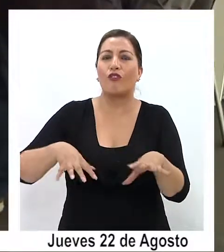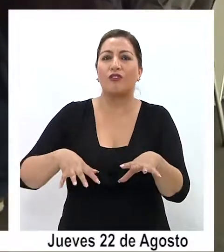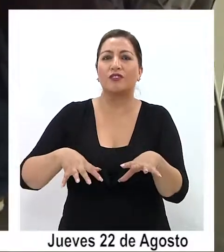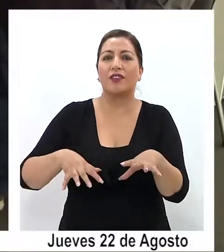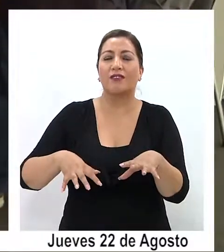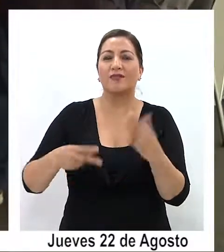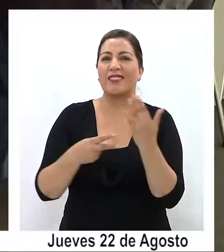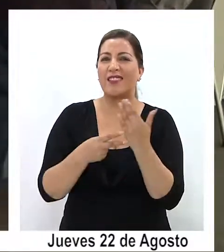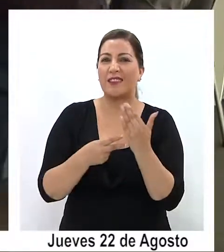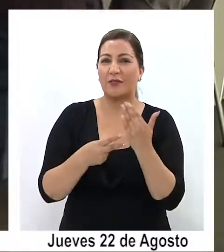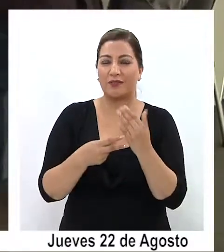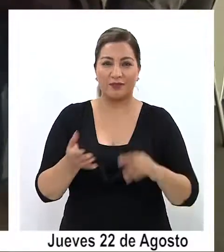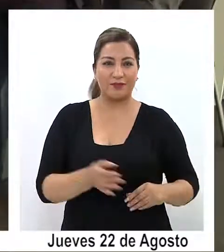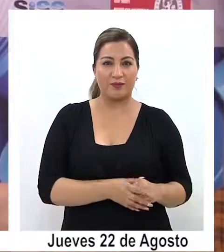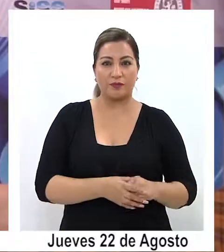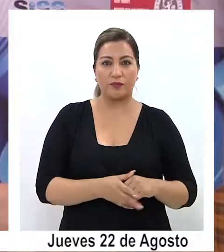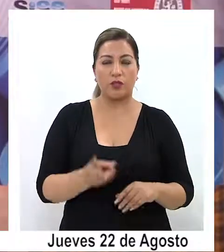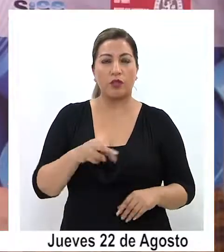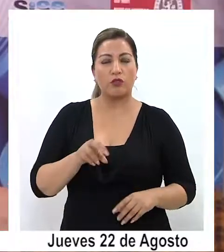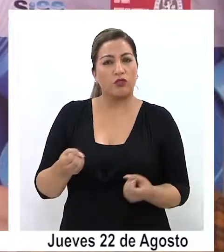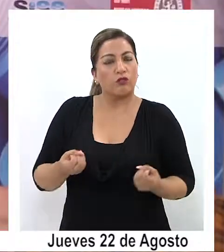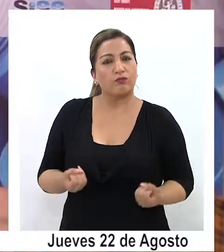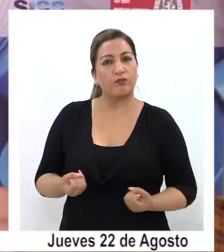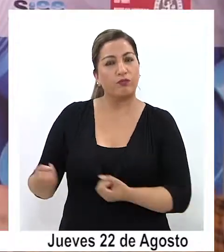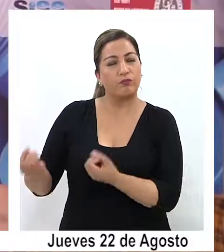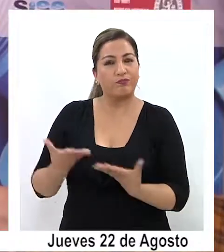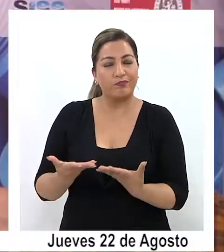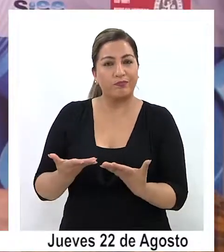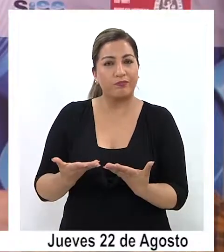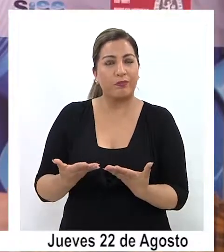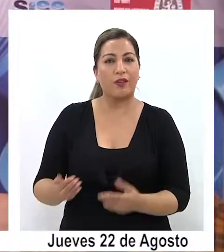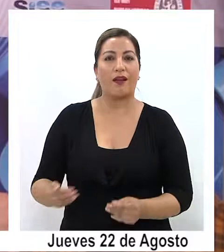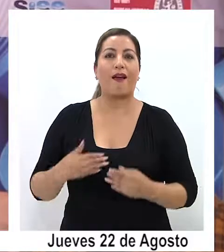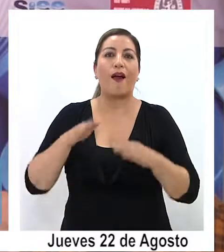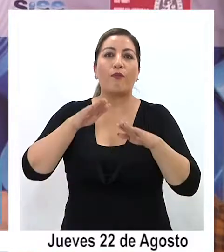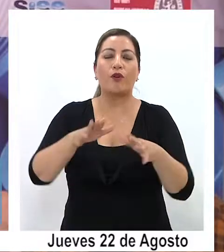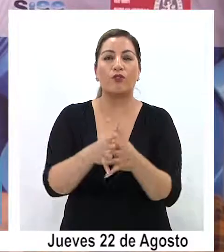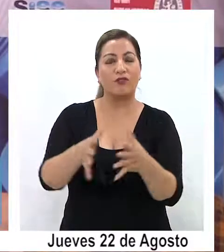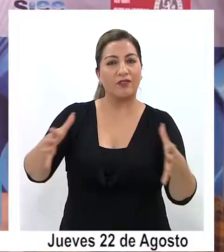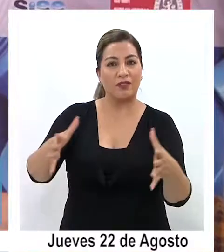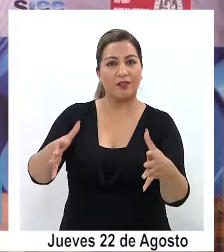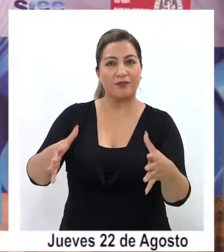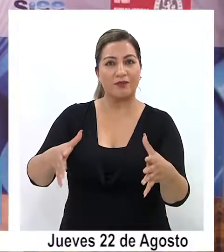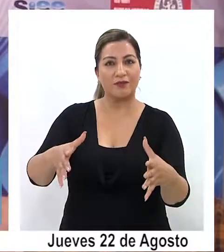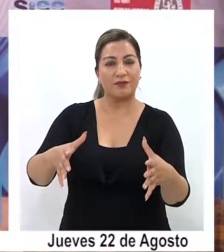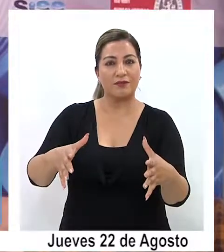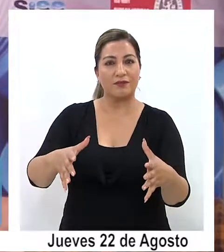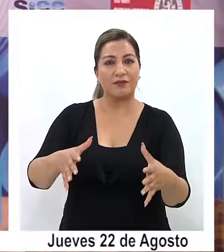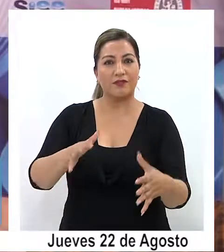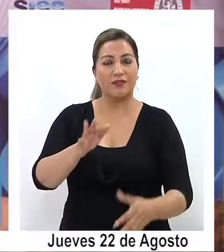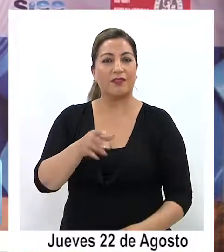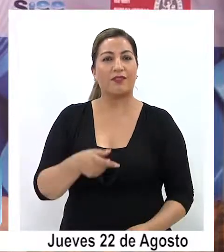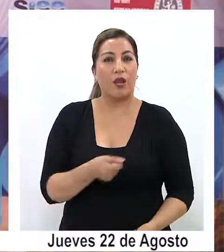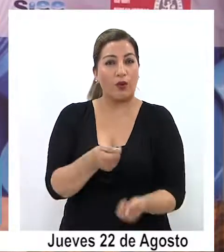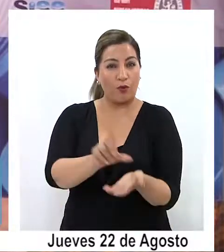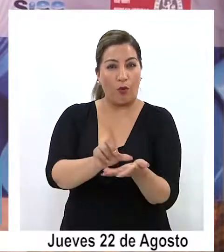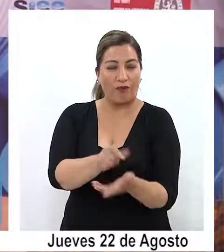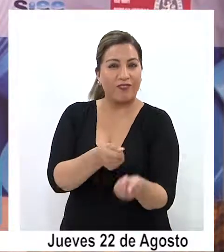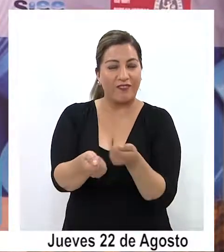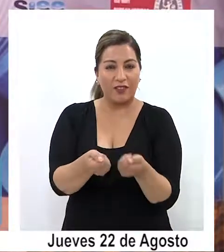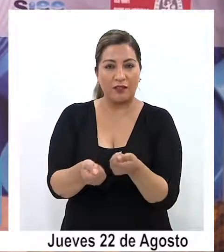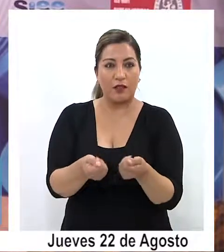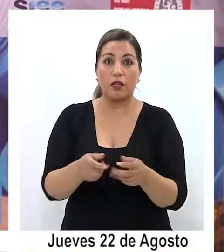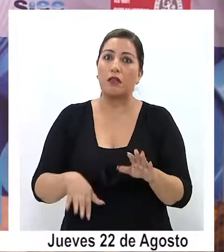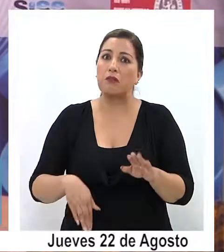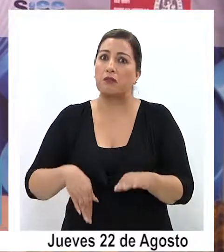ferreteros. A nosotros nos brinda la oportunidad, en primer lugar, de apoyar a un gran distribuidor nuestro en la zona. En segundo lugar, que